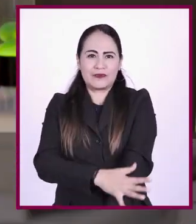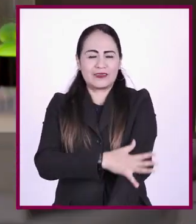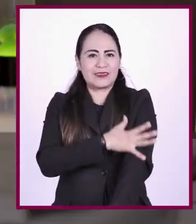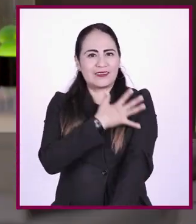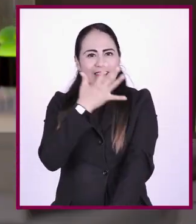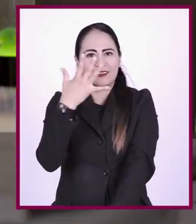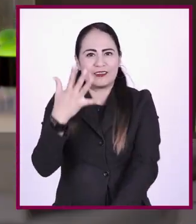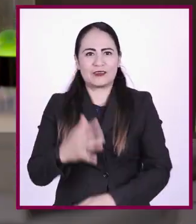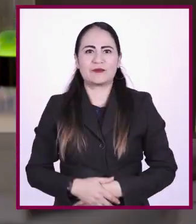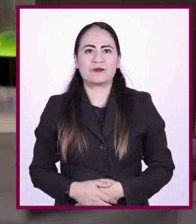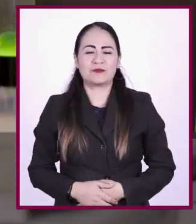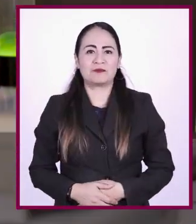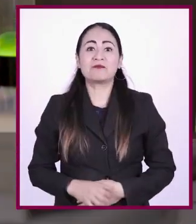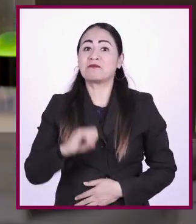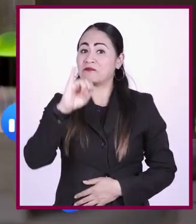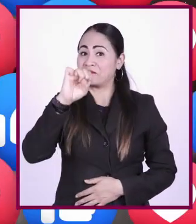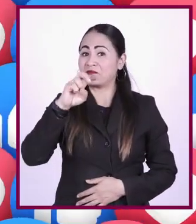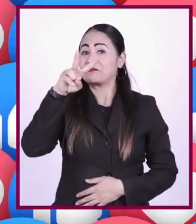¡Emociones!